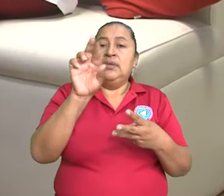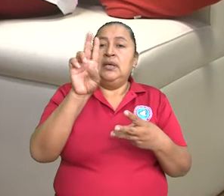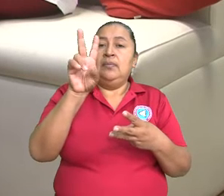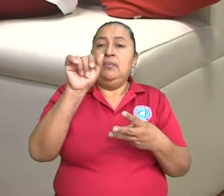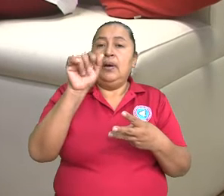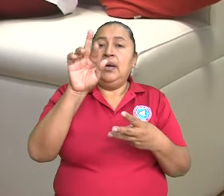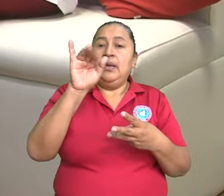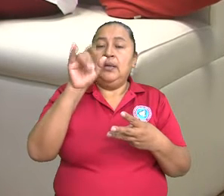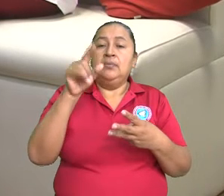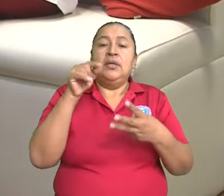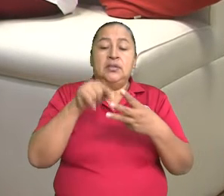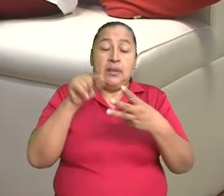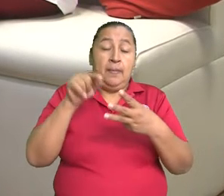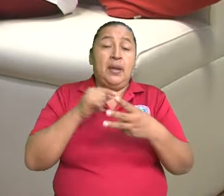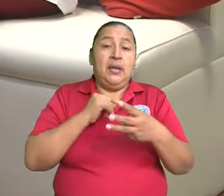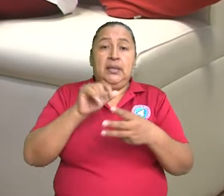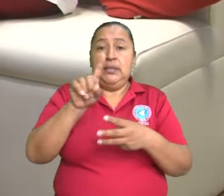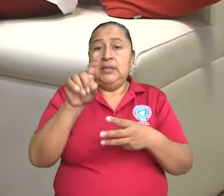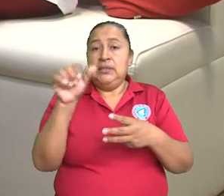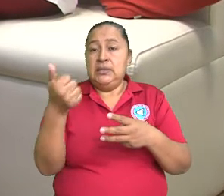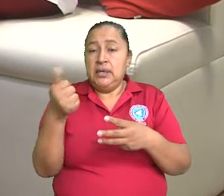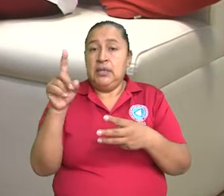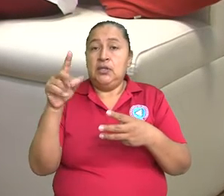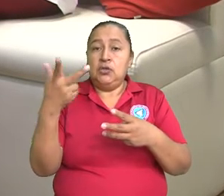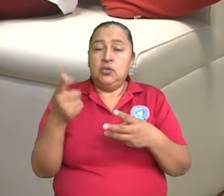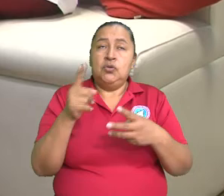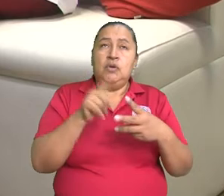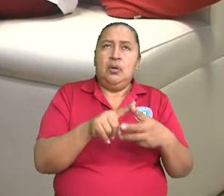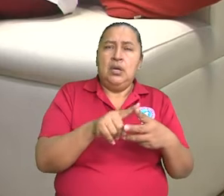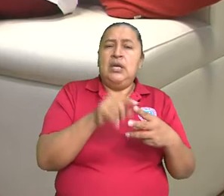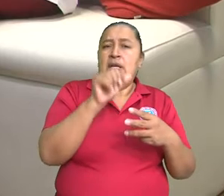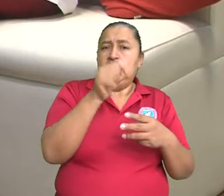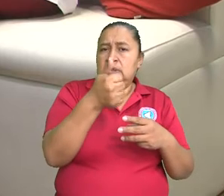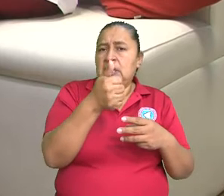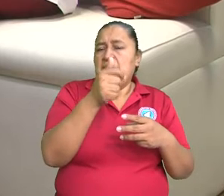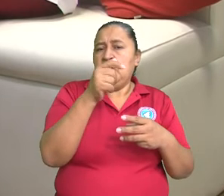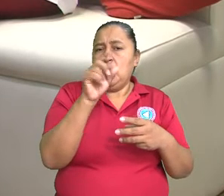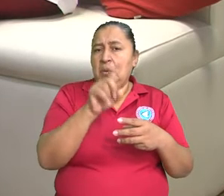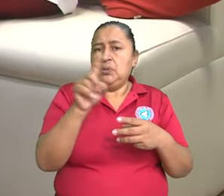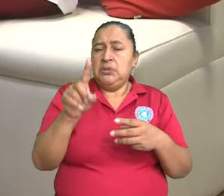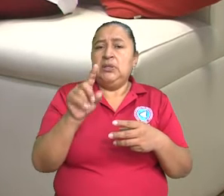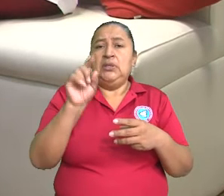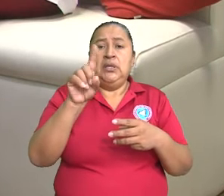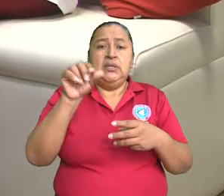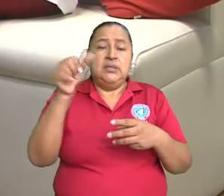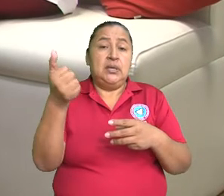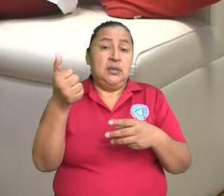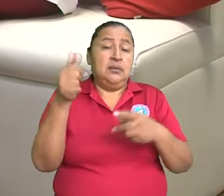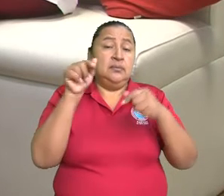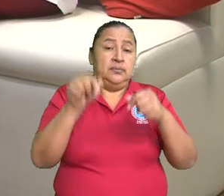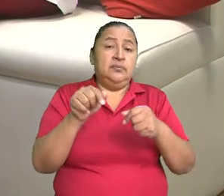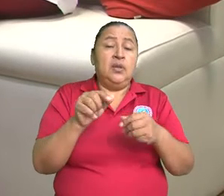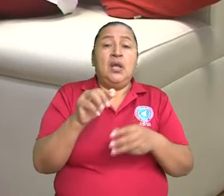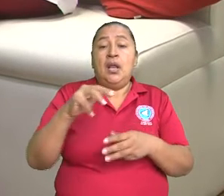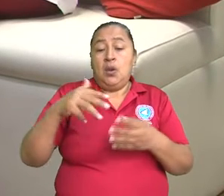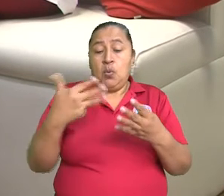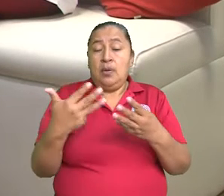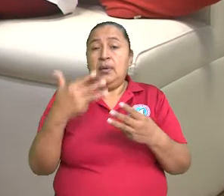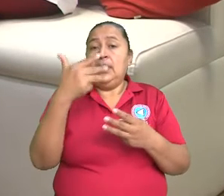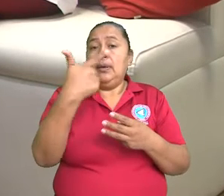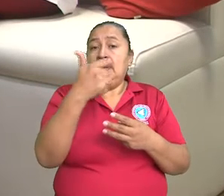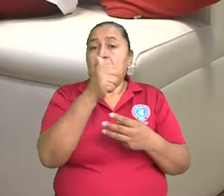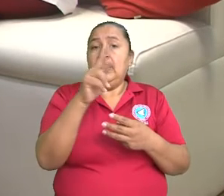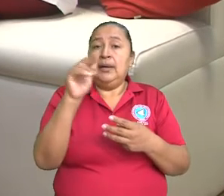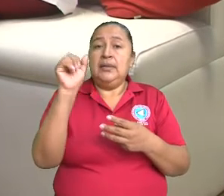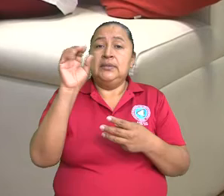a la 16 y a la 18 y la Gardasil 11, 6, 18 y 16 y la 9, la Gardasil